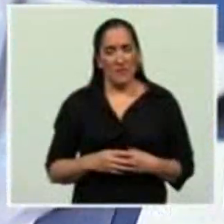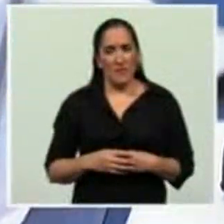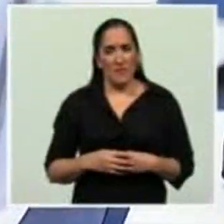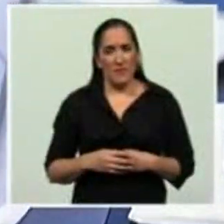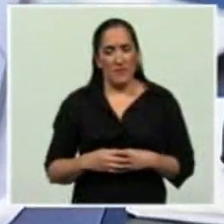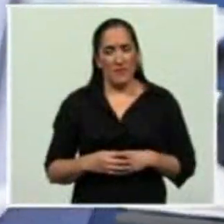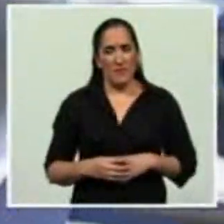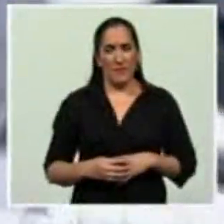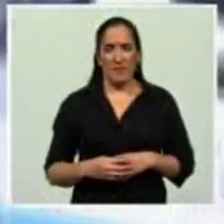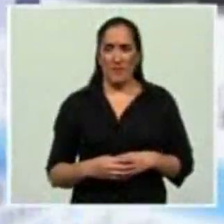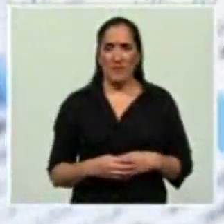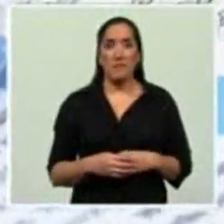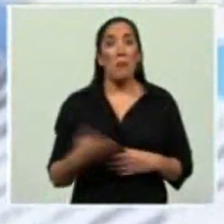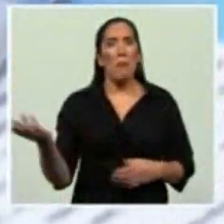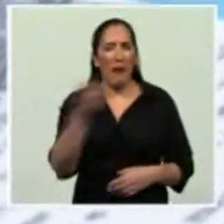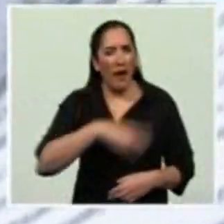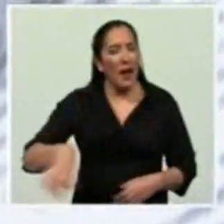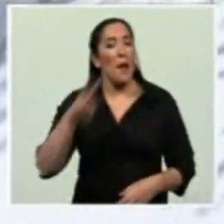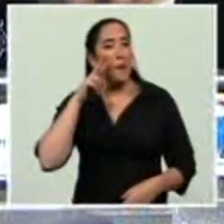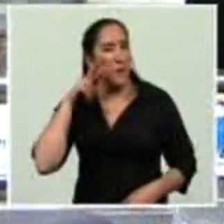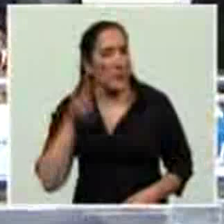Sí para que los